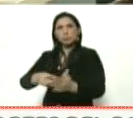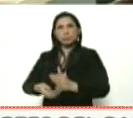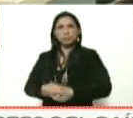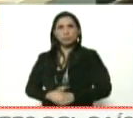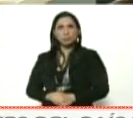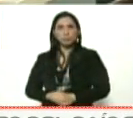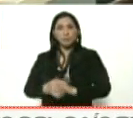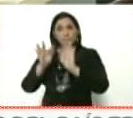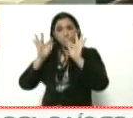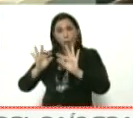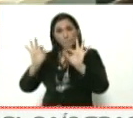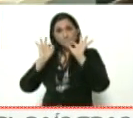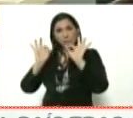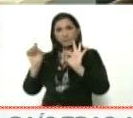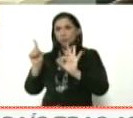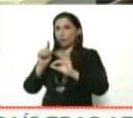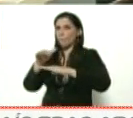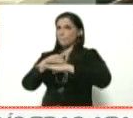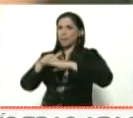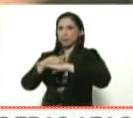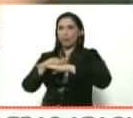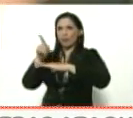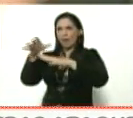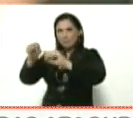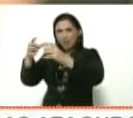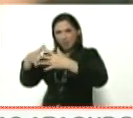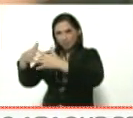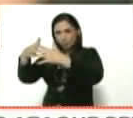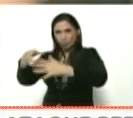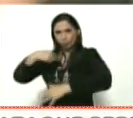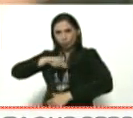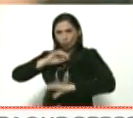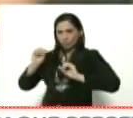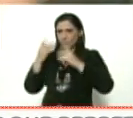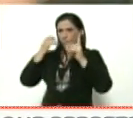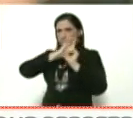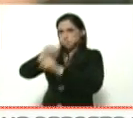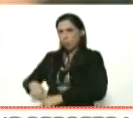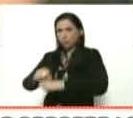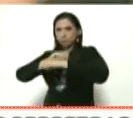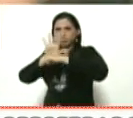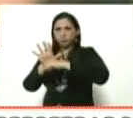Y de manera especial no nos perdonan que estemos venciendo el coronavirus.